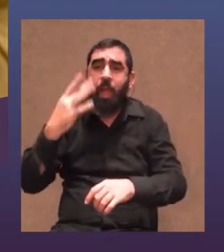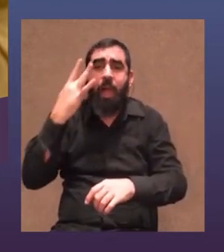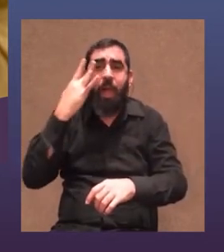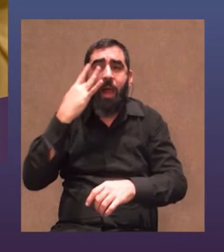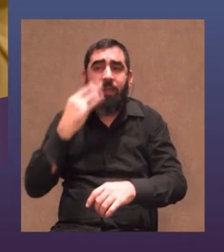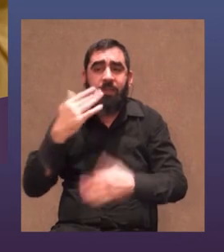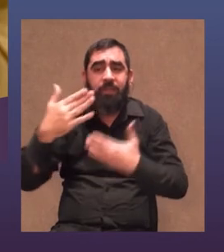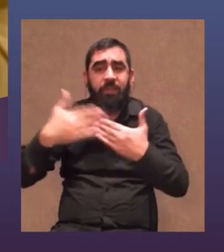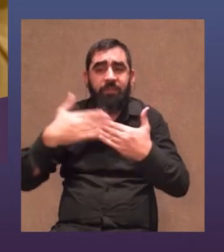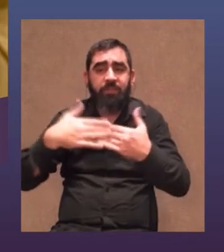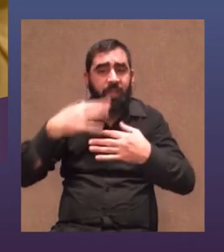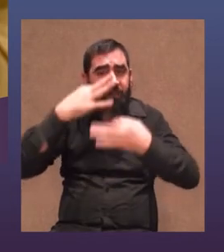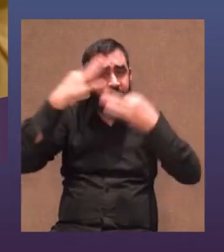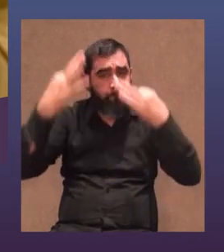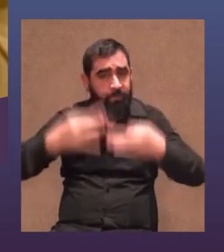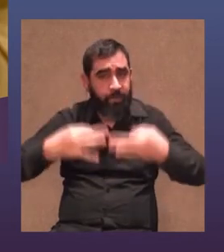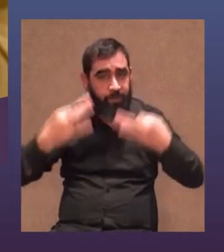cerca.